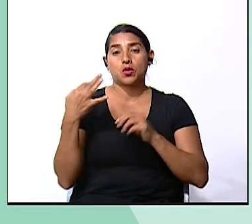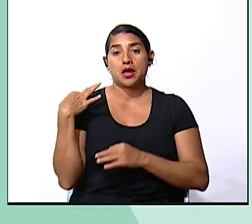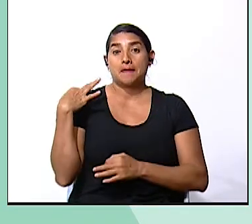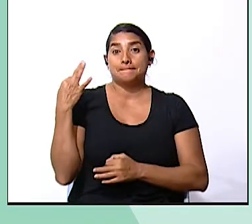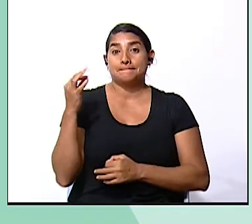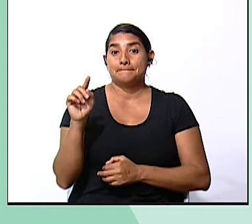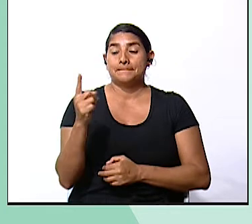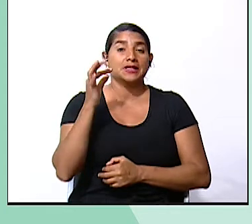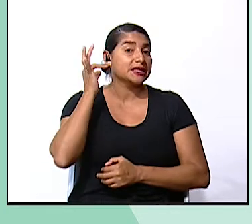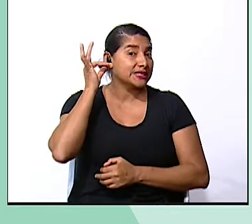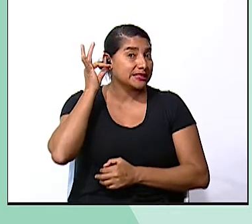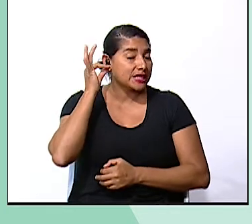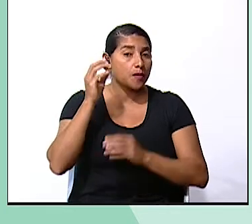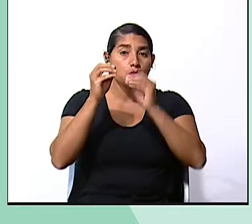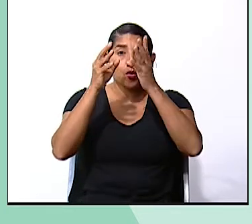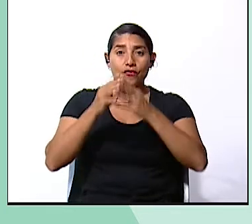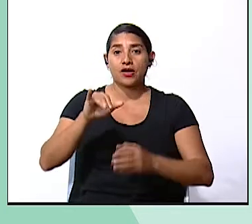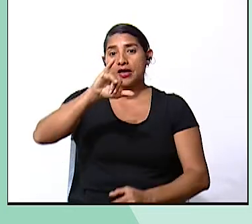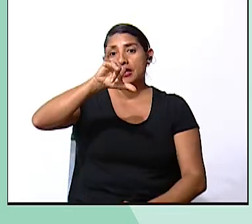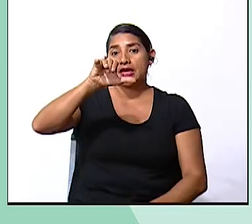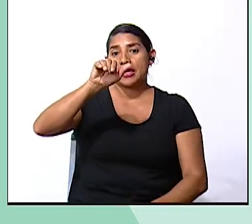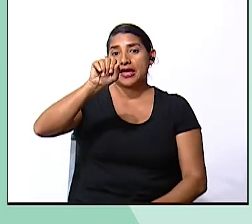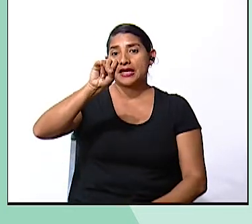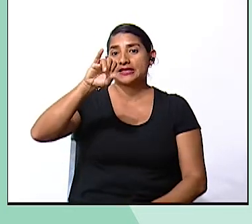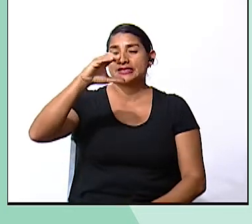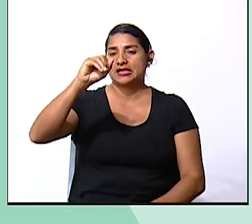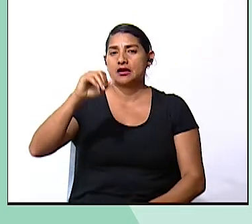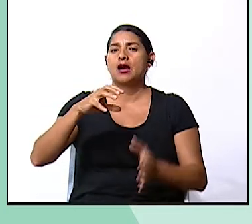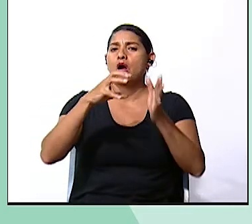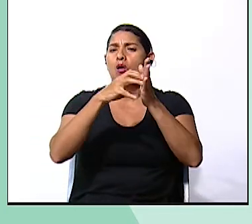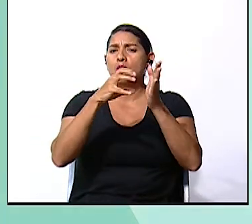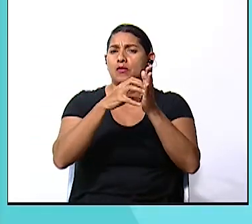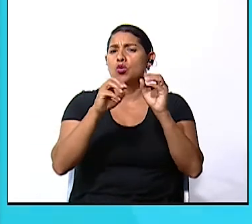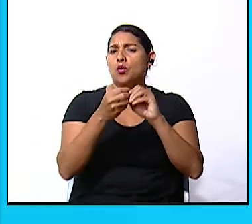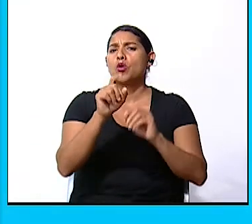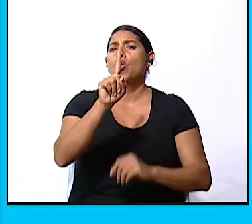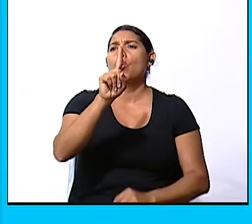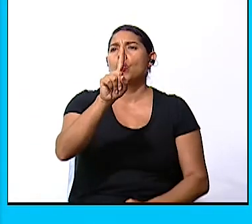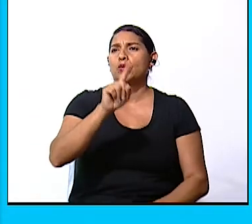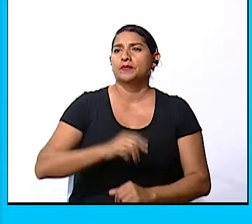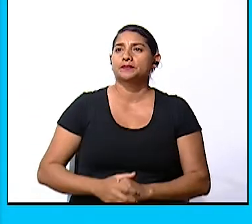invitada, la profe Jessica, que nos va a comentar el capítulo 1.